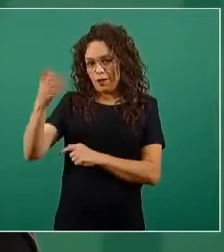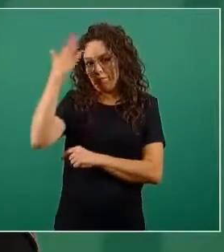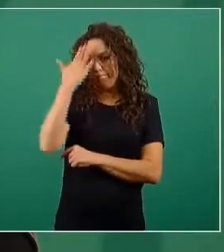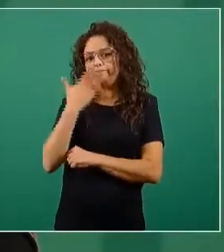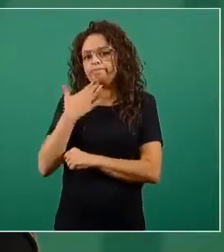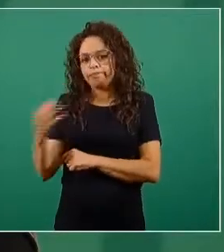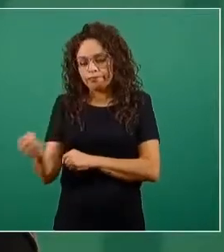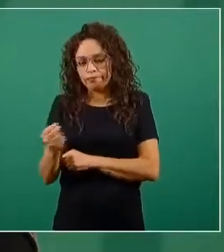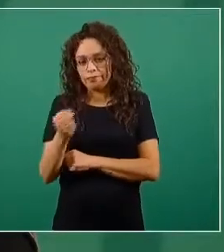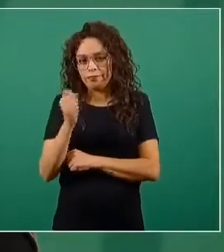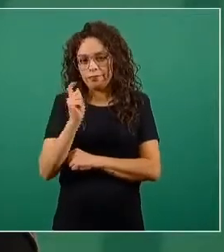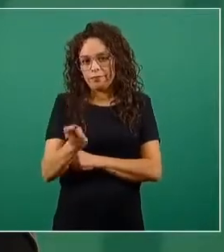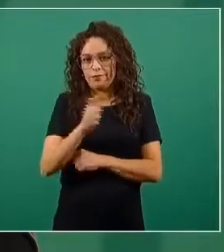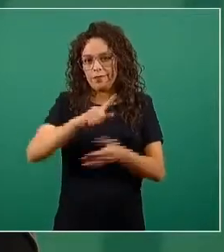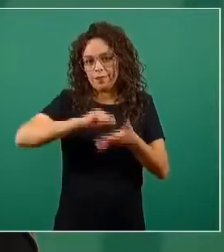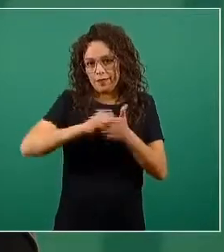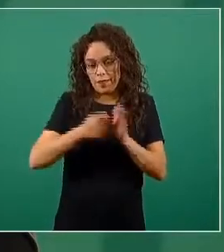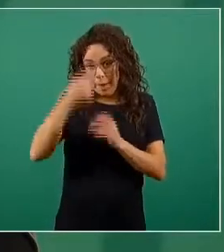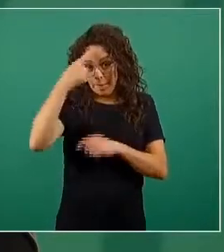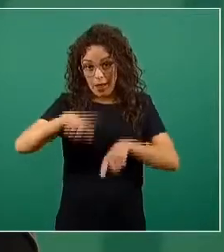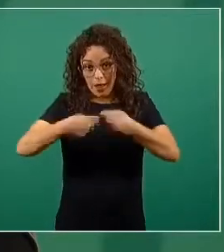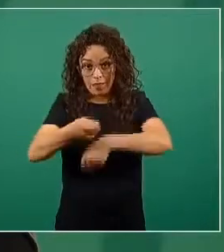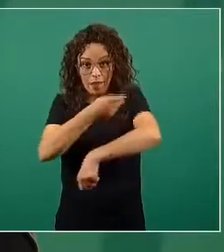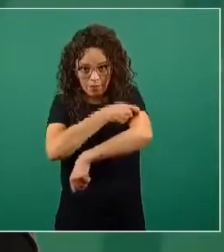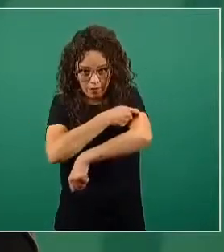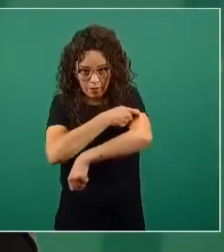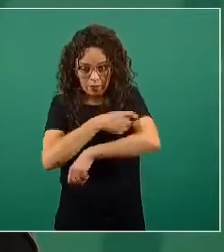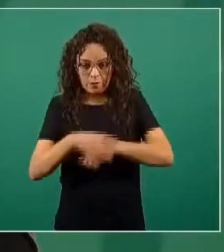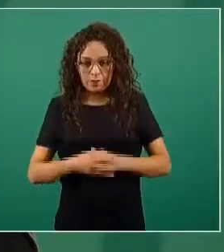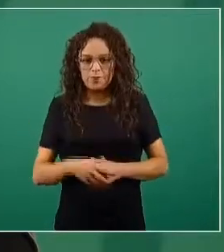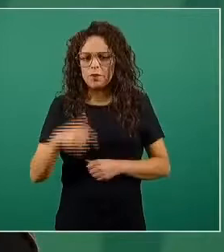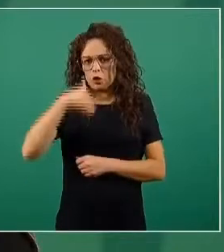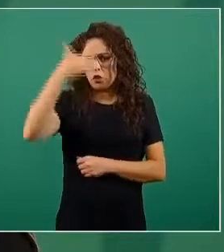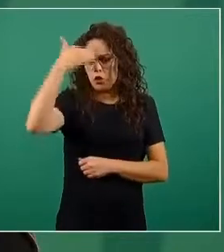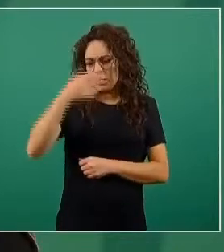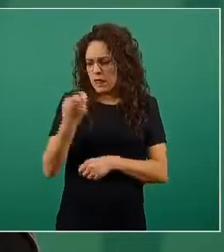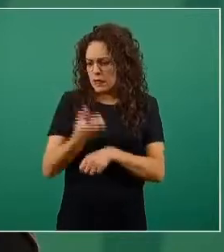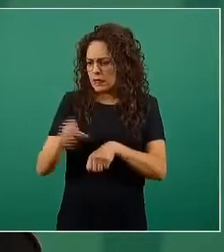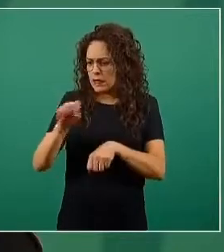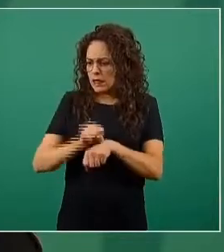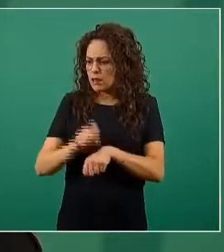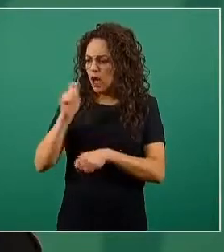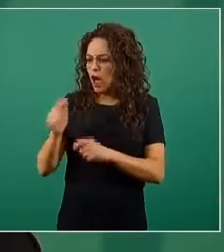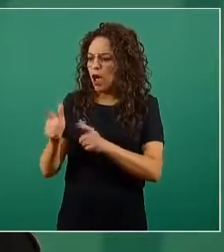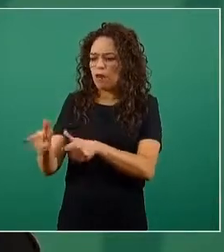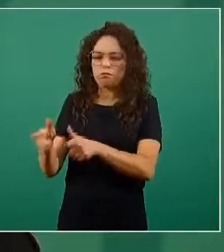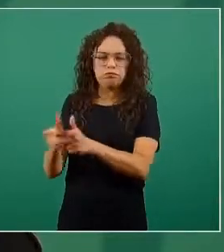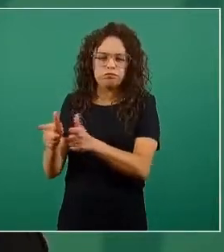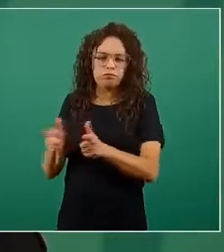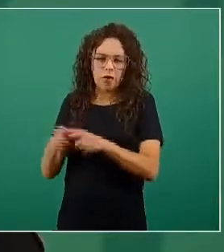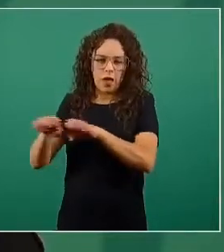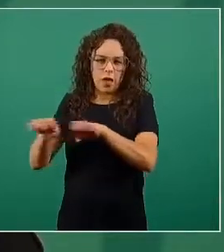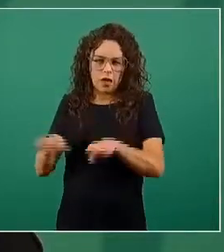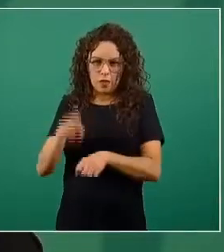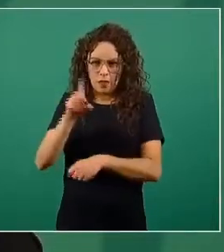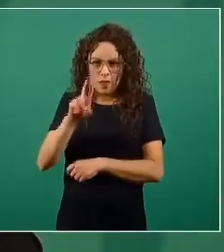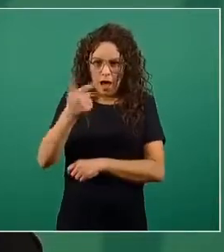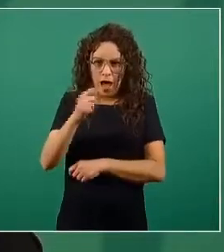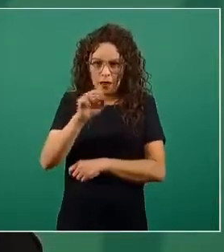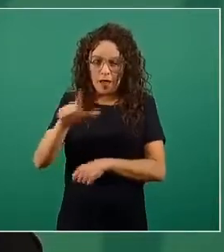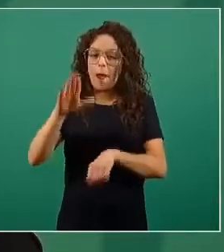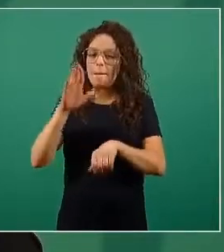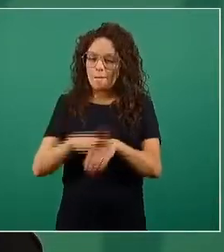vacunación. Sé que esta semana el doctor Gatell y el equipo que presentará las conferencias dará una idea más clara de qué